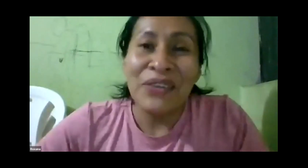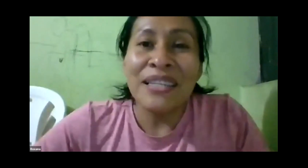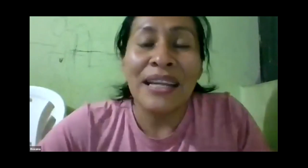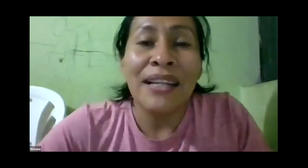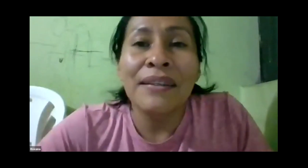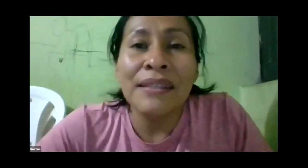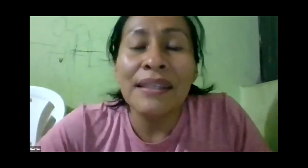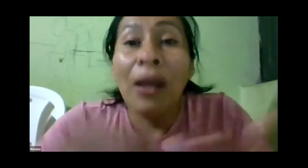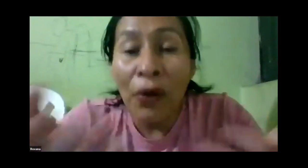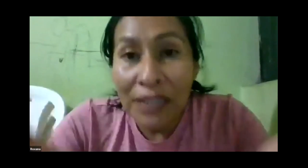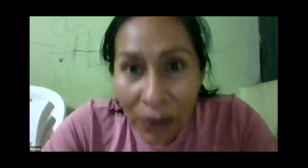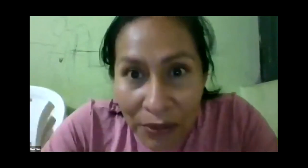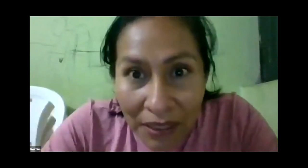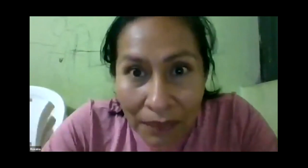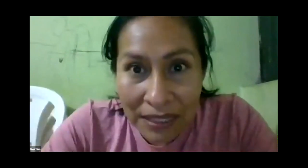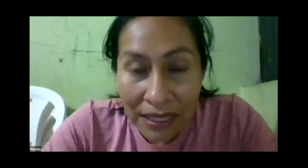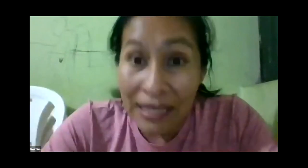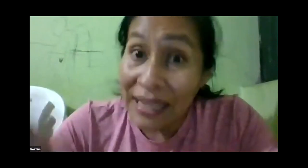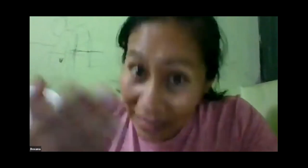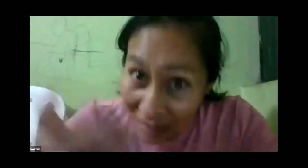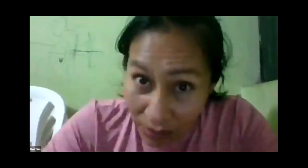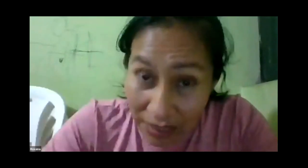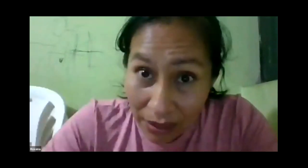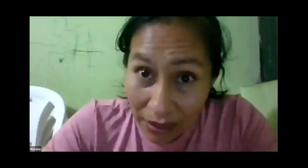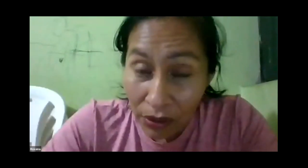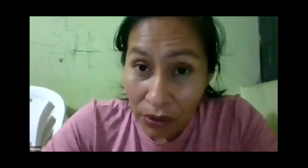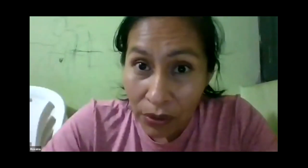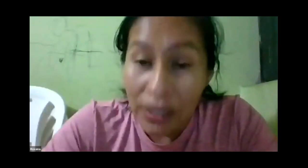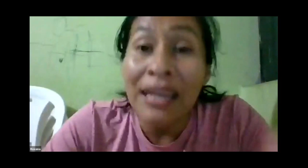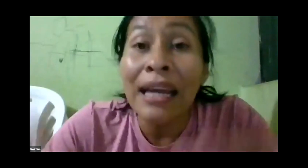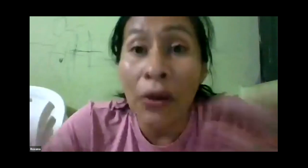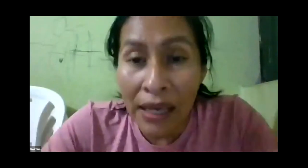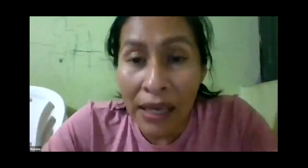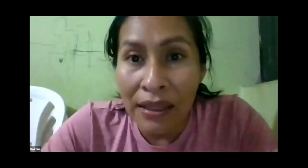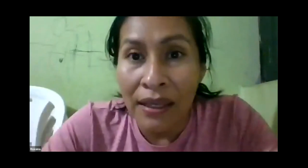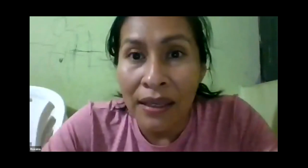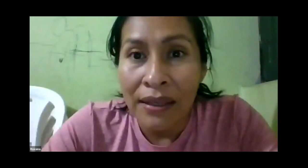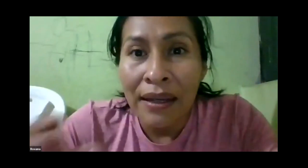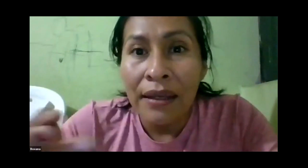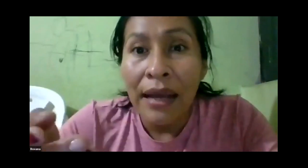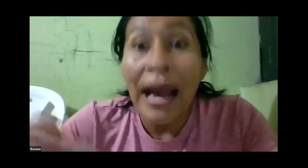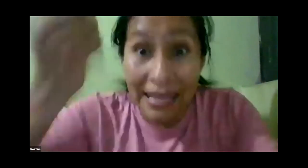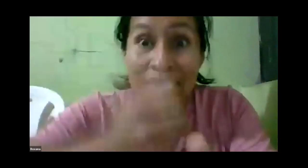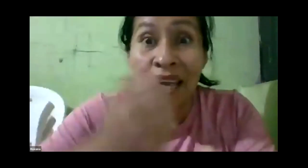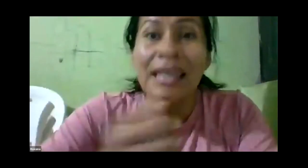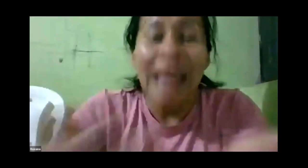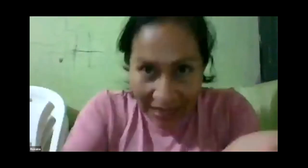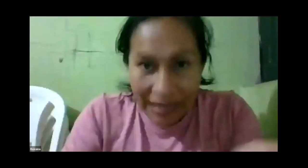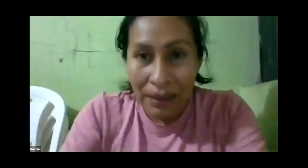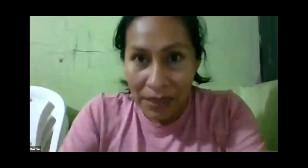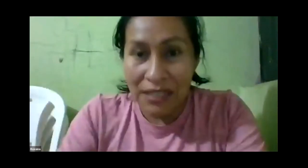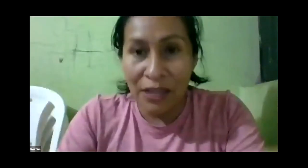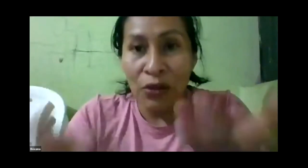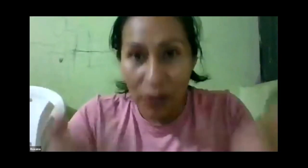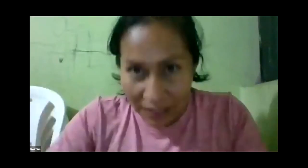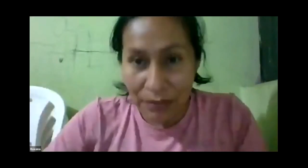no es que ya qué cosa es lo que usted va a hacer quiere entregar su escrito o quiere que le oriente a que le sea y ella